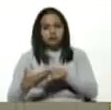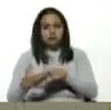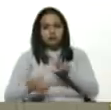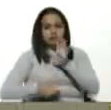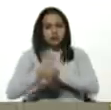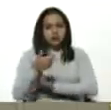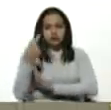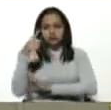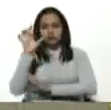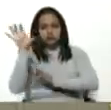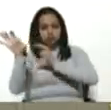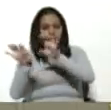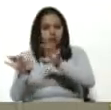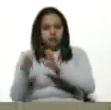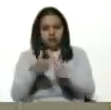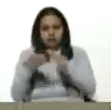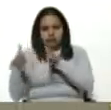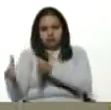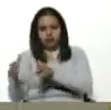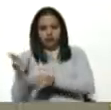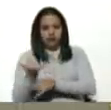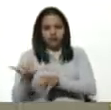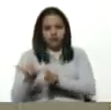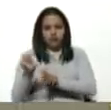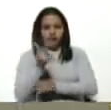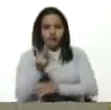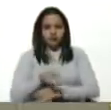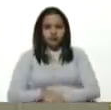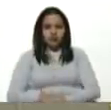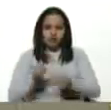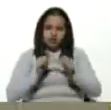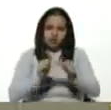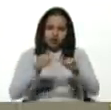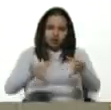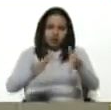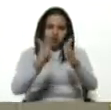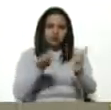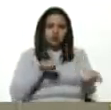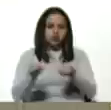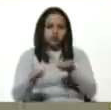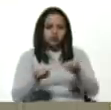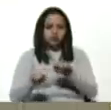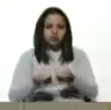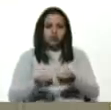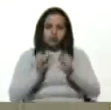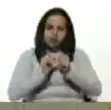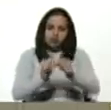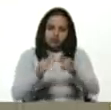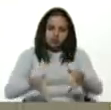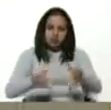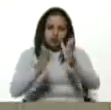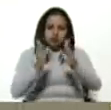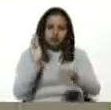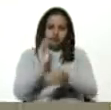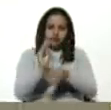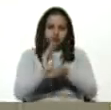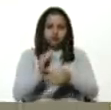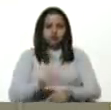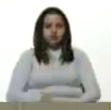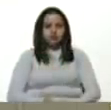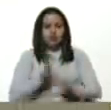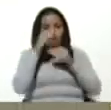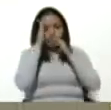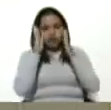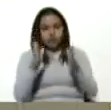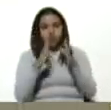en países vecinos. Así que sigamos por este camino de control, sigamos por este camino de prevención y